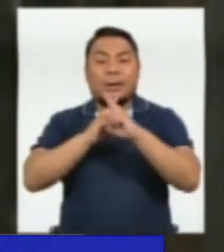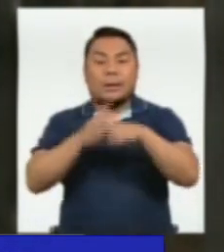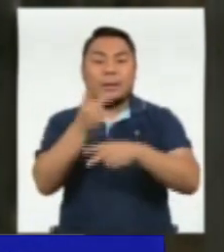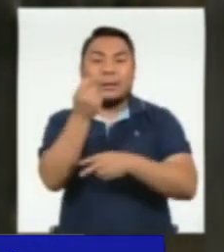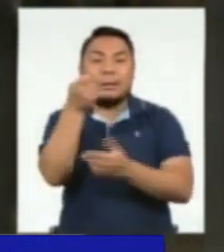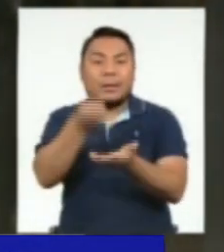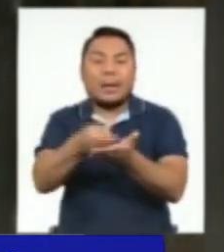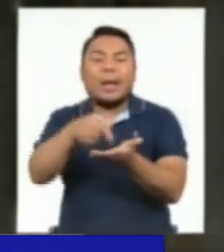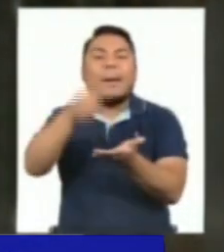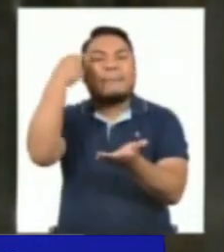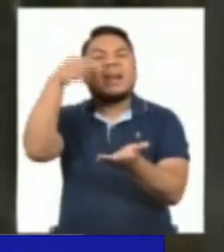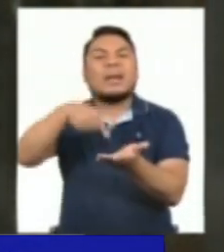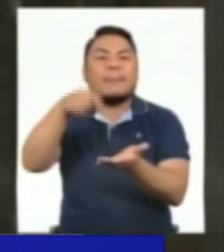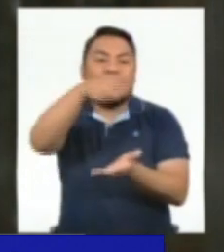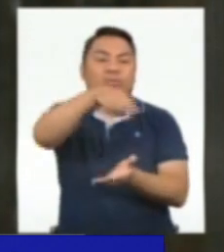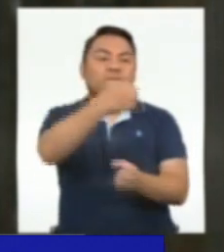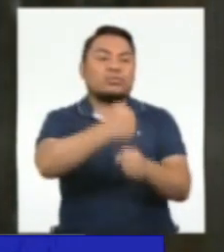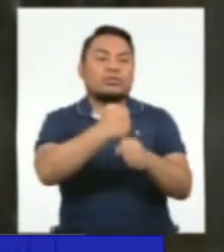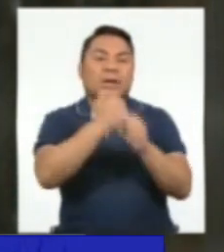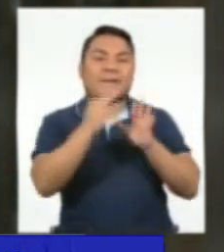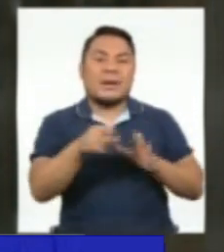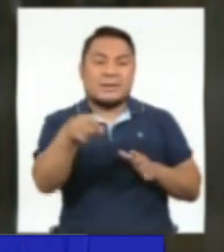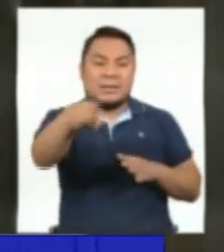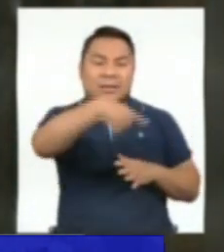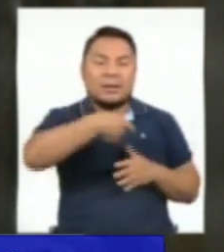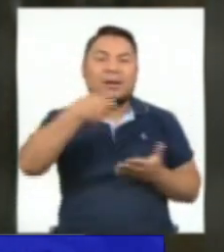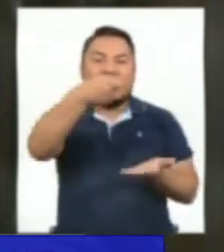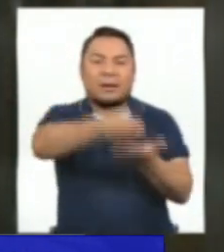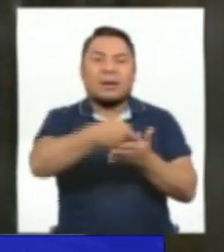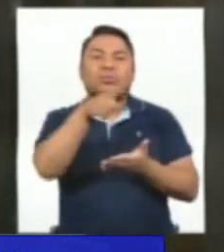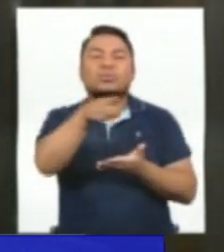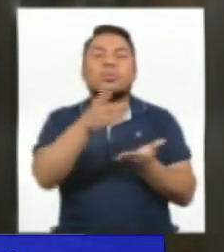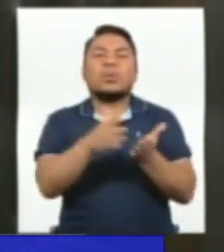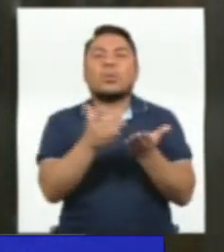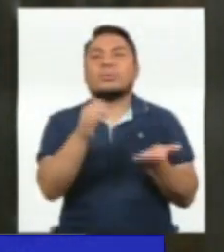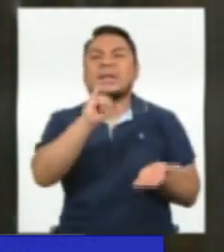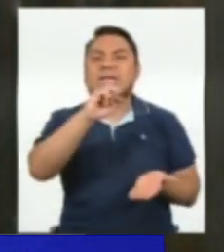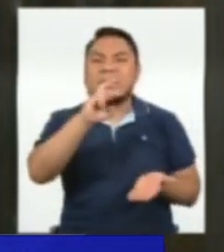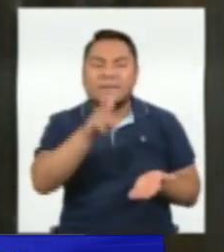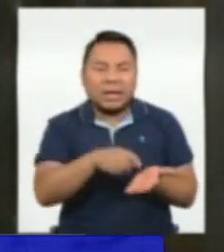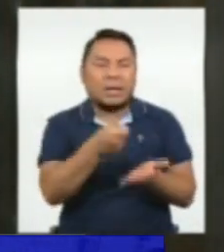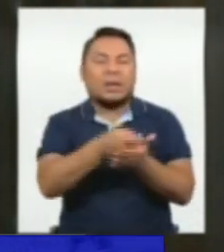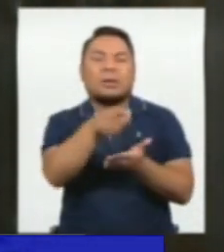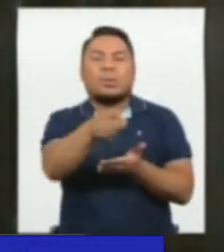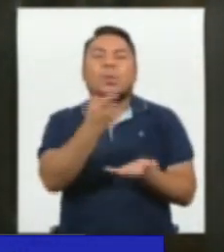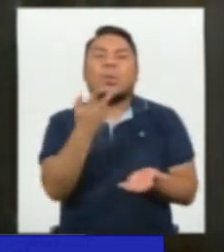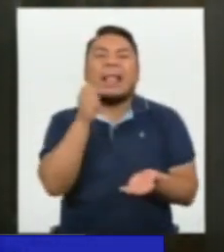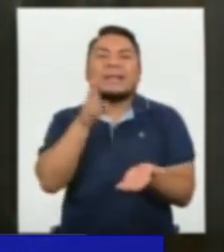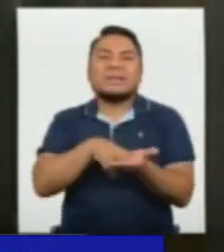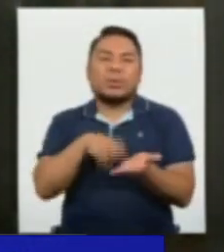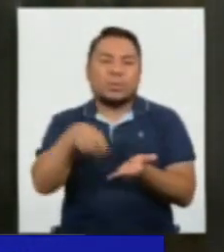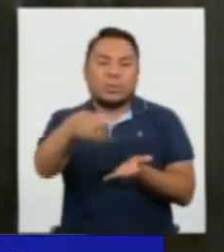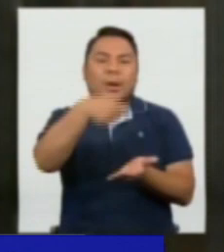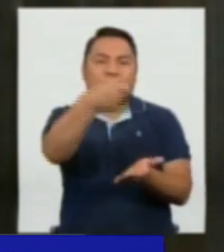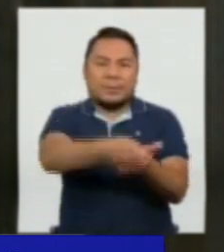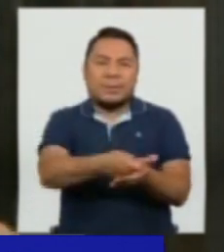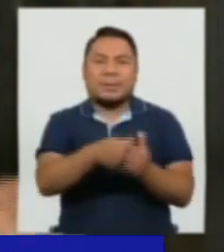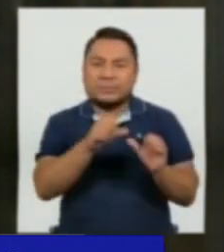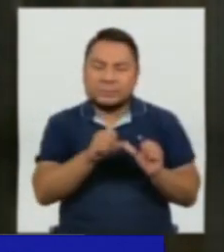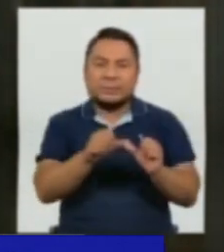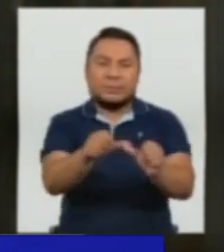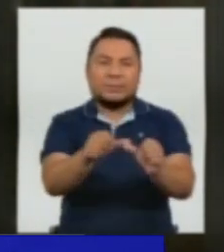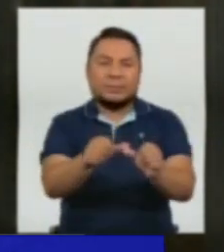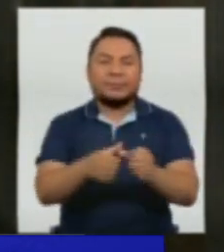para en el corto de sus trabajadores y para los proveedores. Otros temas importantes es que no son elegibles para estos